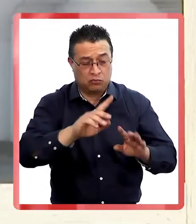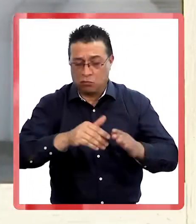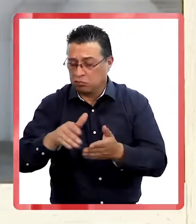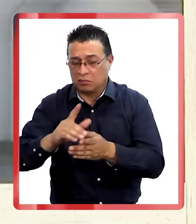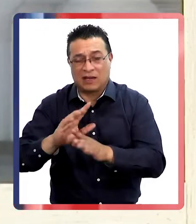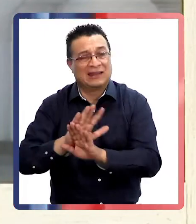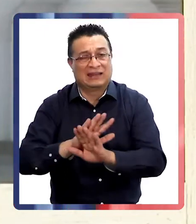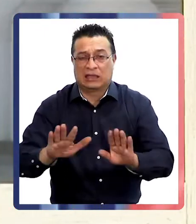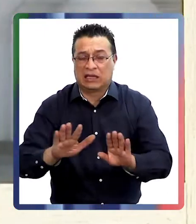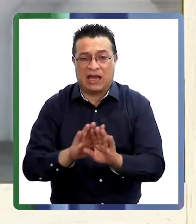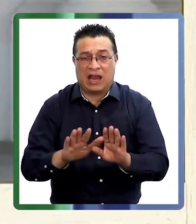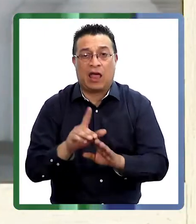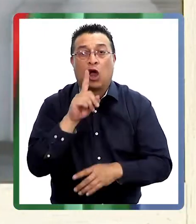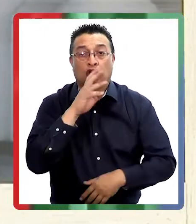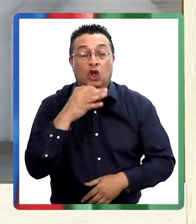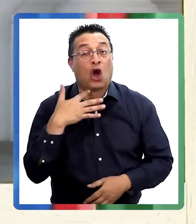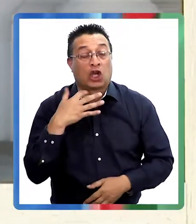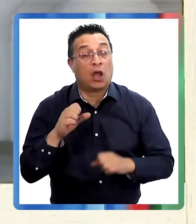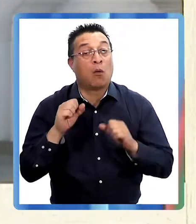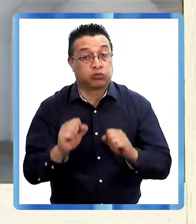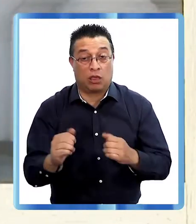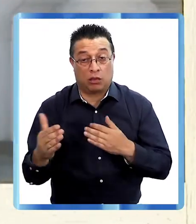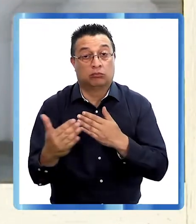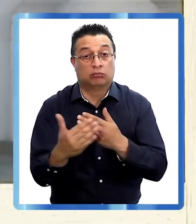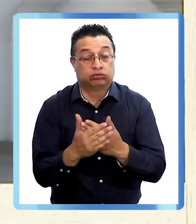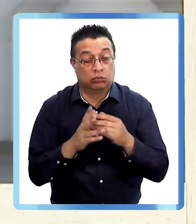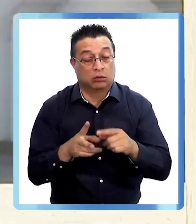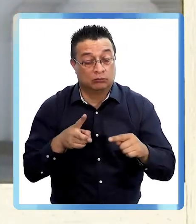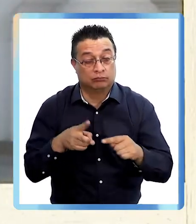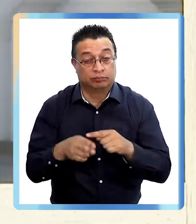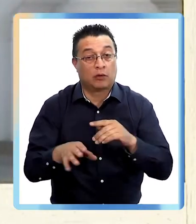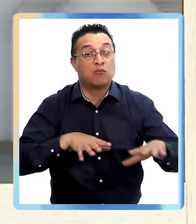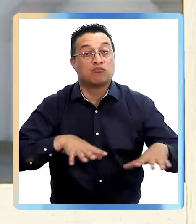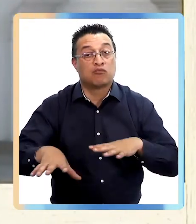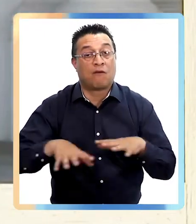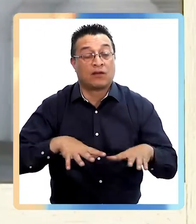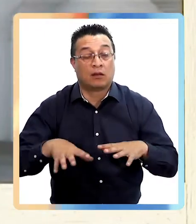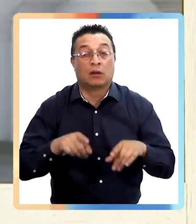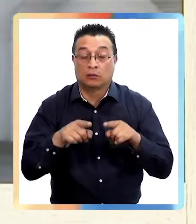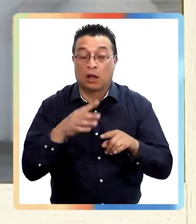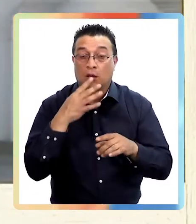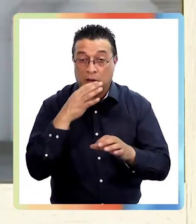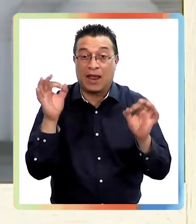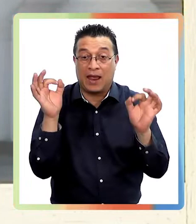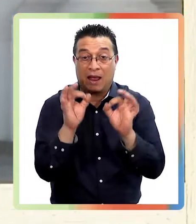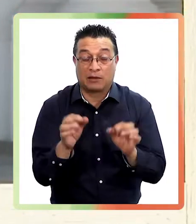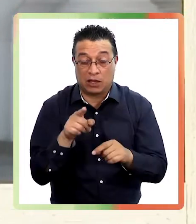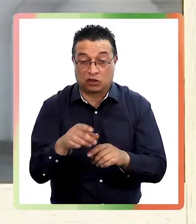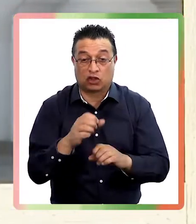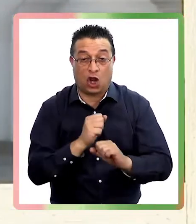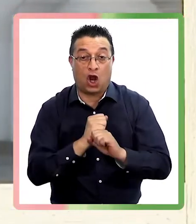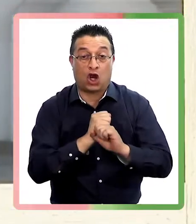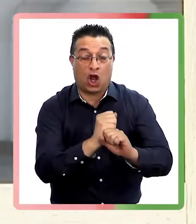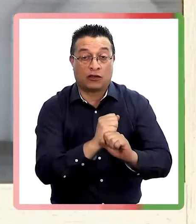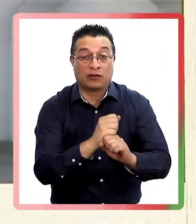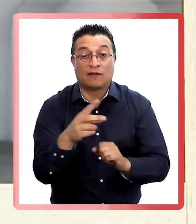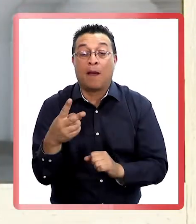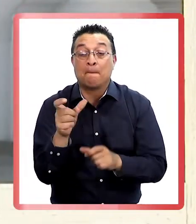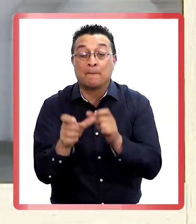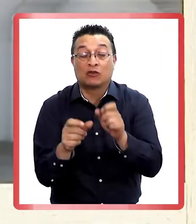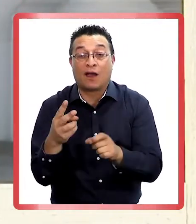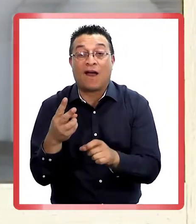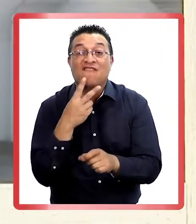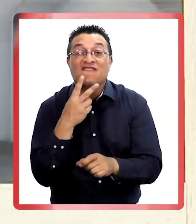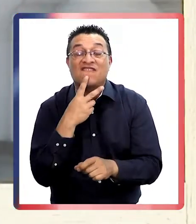no descartamos tampoco el toque de queda para poder restringir la movilidad. Y en esto quiero explicarlo, esto no es contra los habitantes de